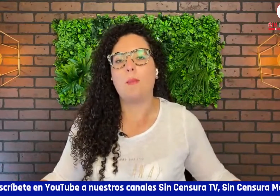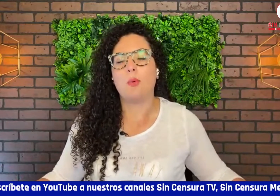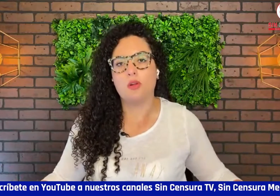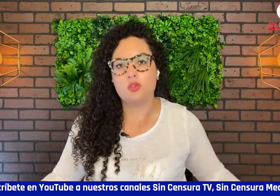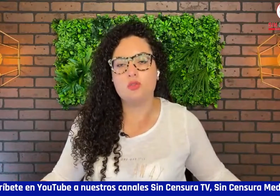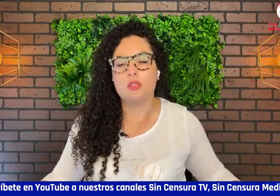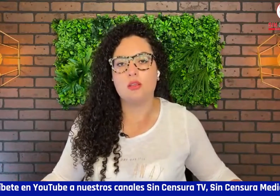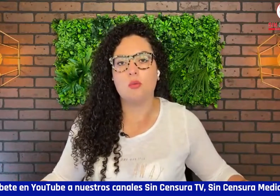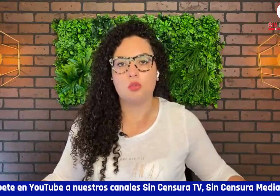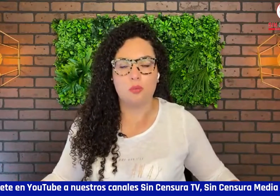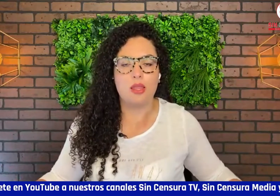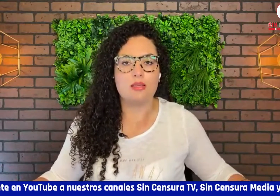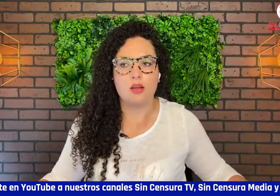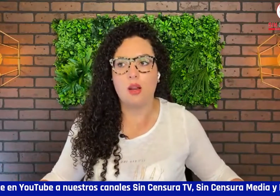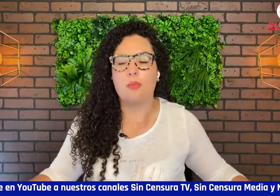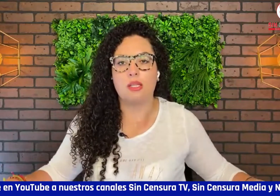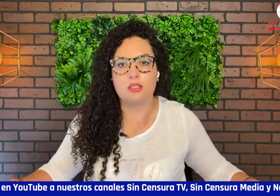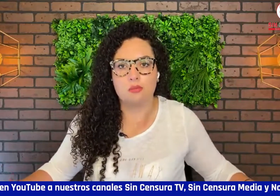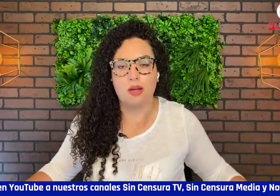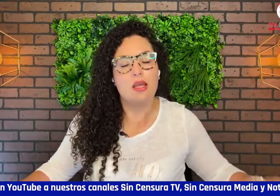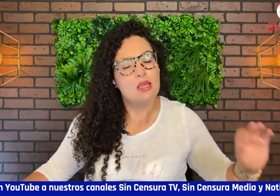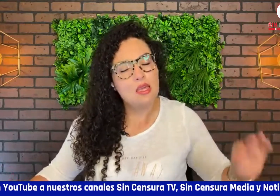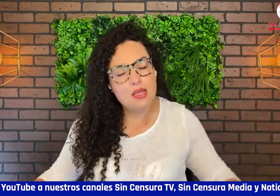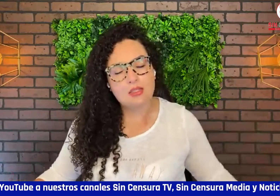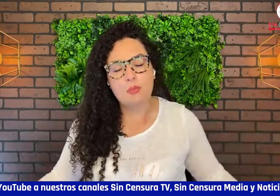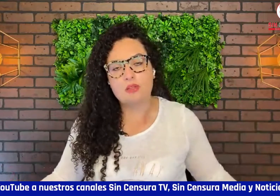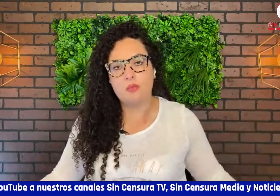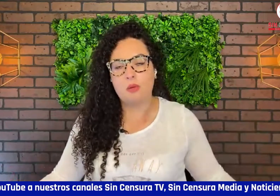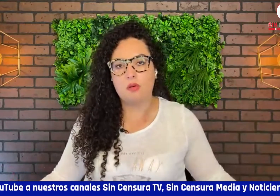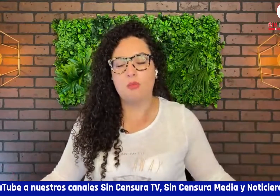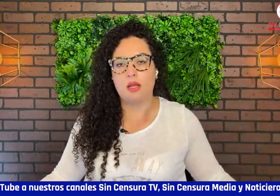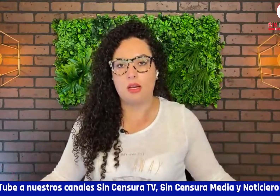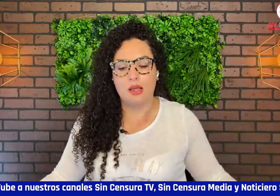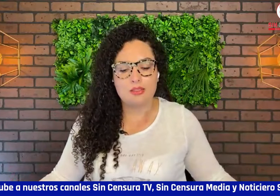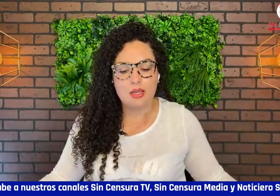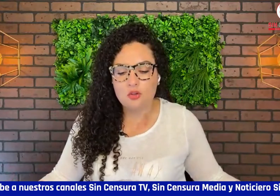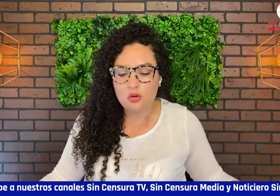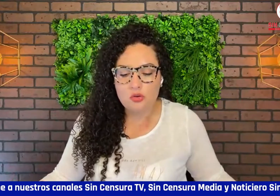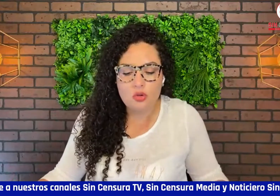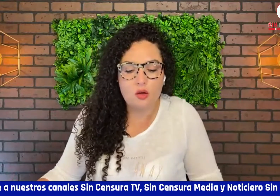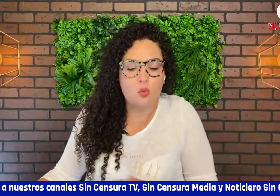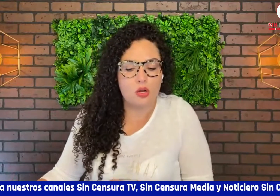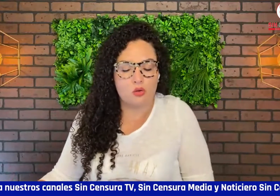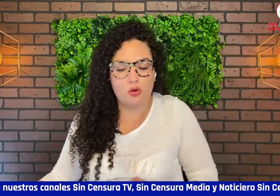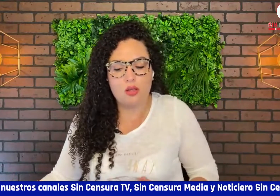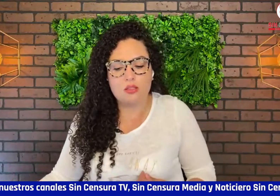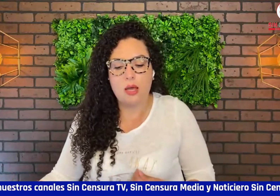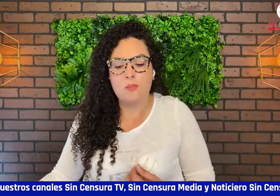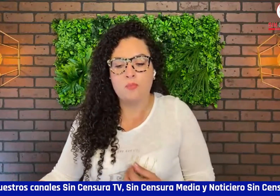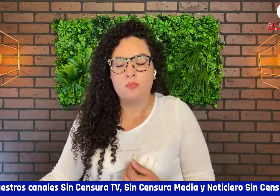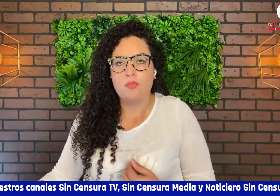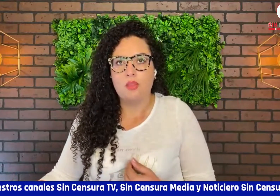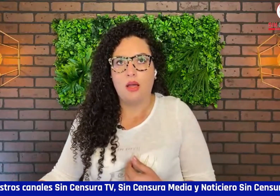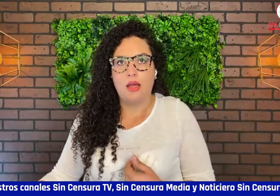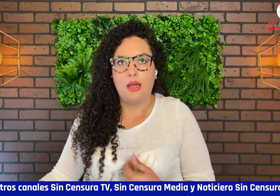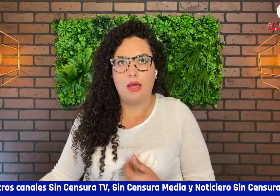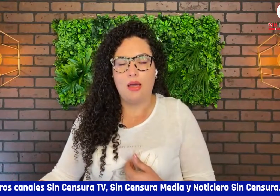toda la población se sienta motivada a salir a participar. Y ese es el principal problema del INE. Así que yo no estoy de acuerdo con esta